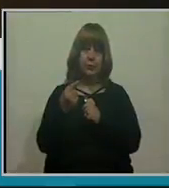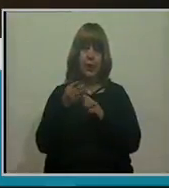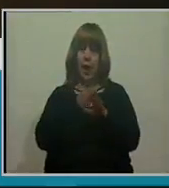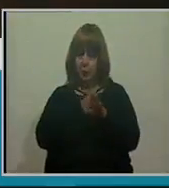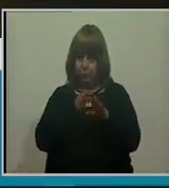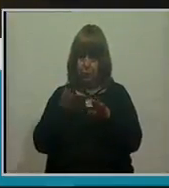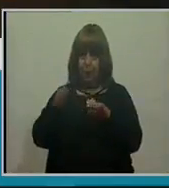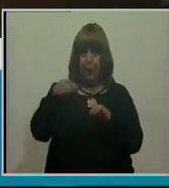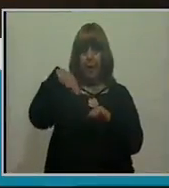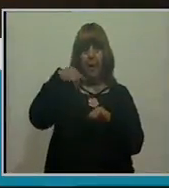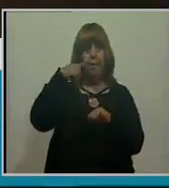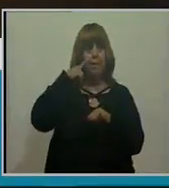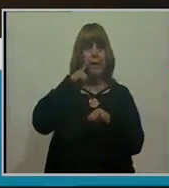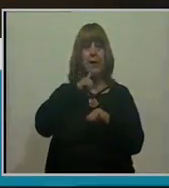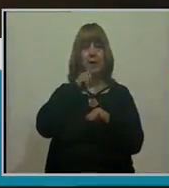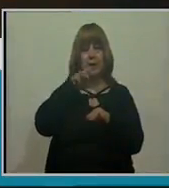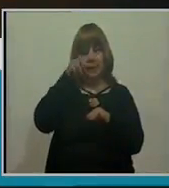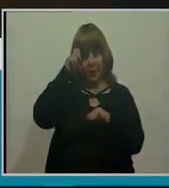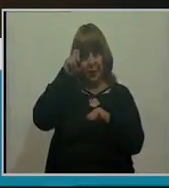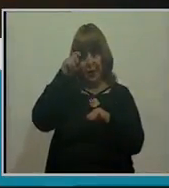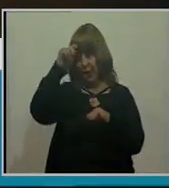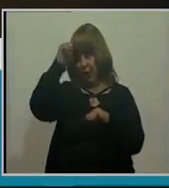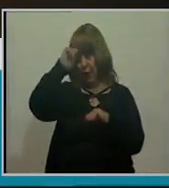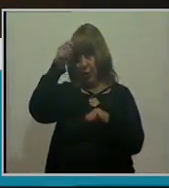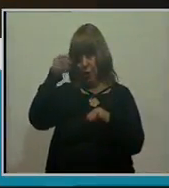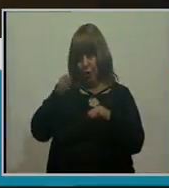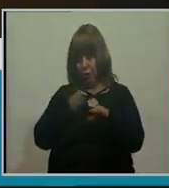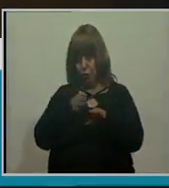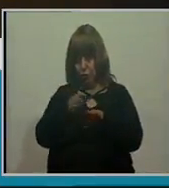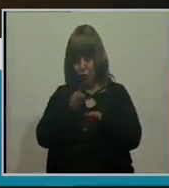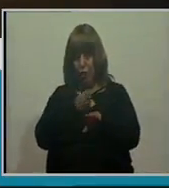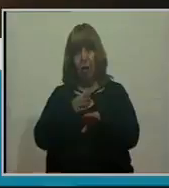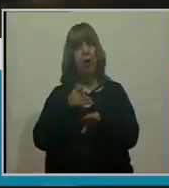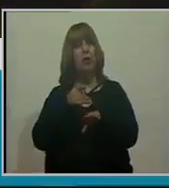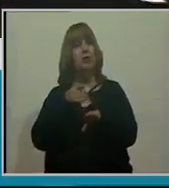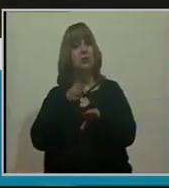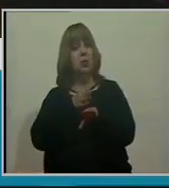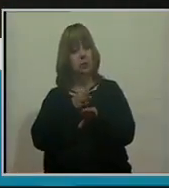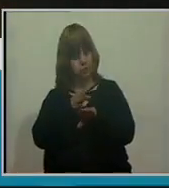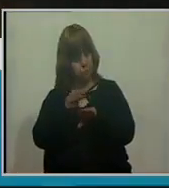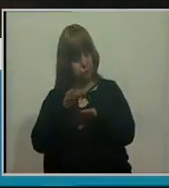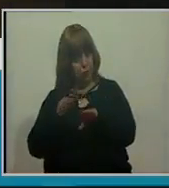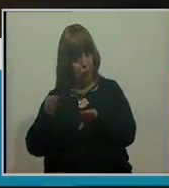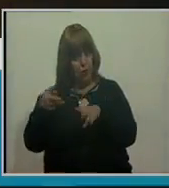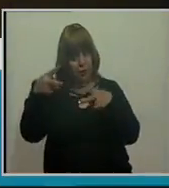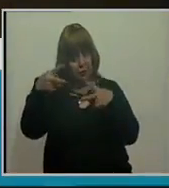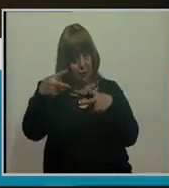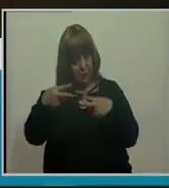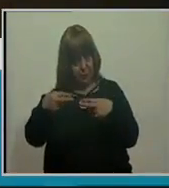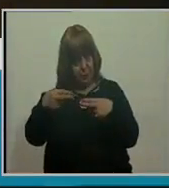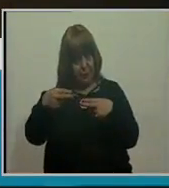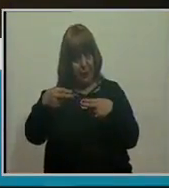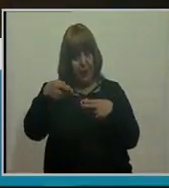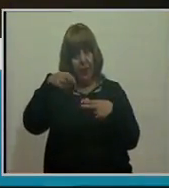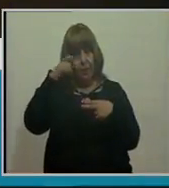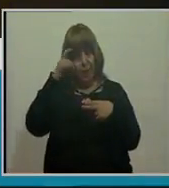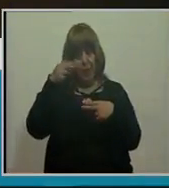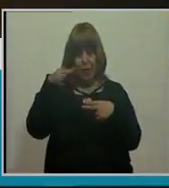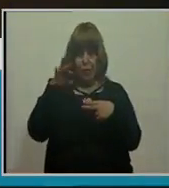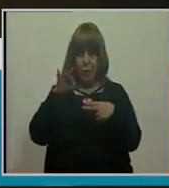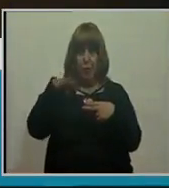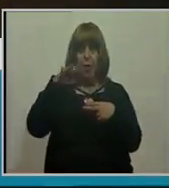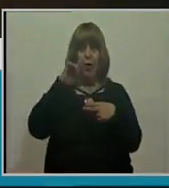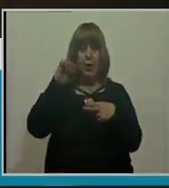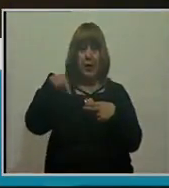sobre Mitre y Colón, que ya hace que el tránsito por calle Colón se cargue hacia el oeste, y el corte ubicado sobre calle Pedro Molina entre